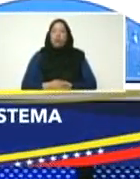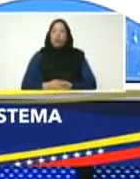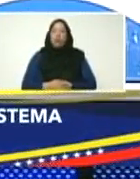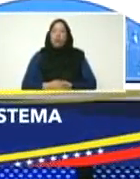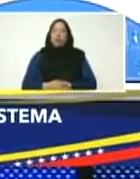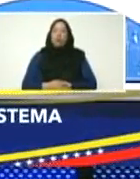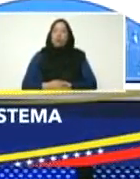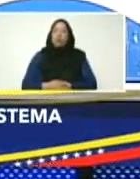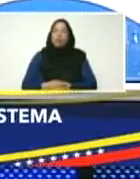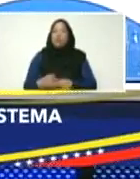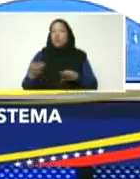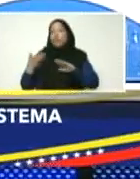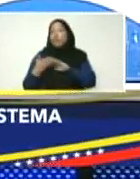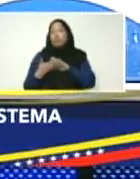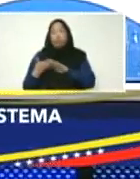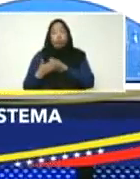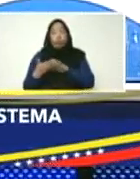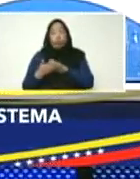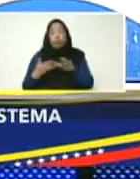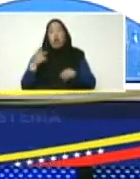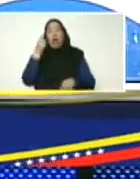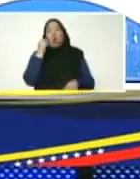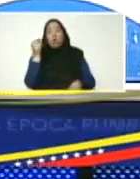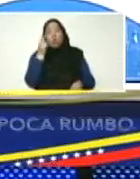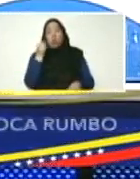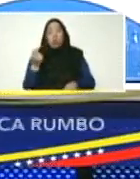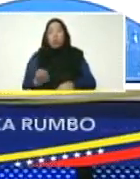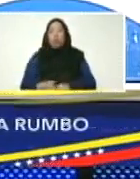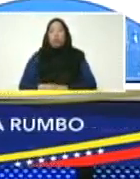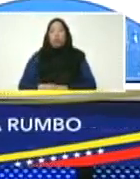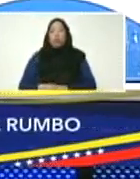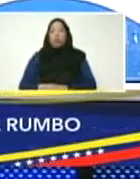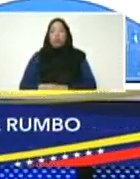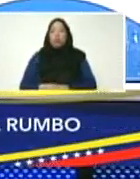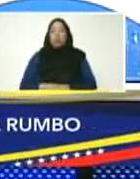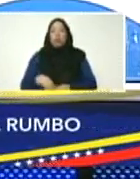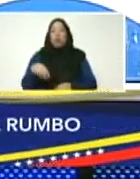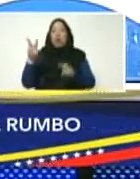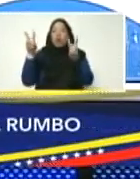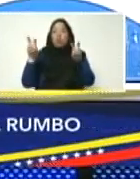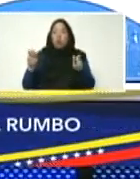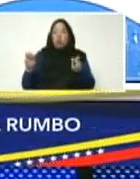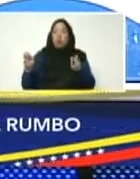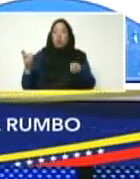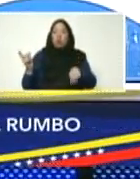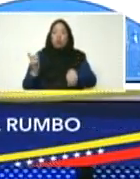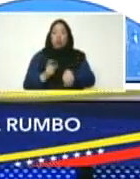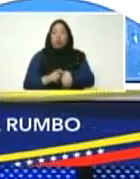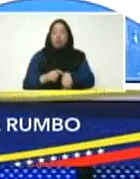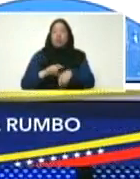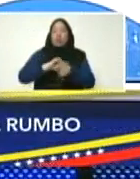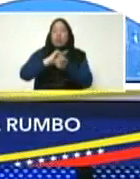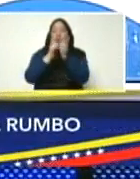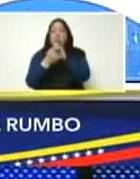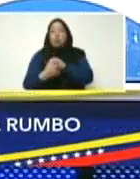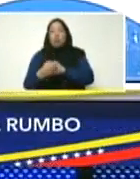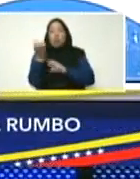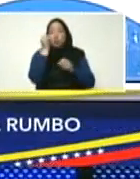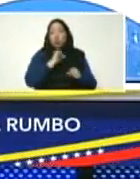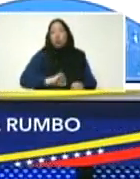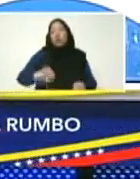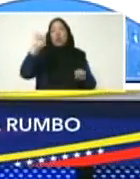Y no se resolvía, pero era la costumbre. En esta nueva etapa de transición al